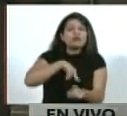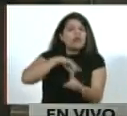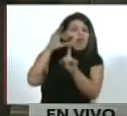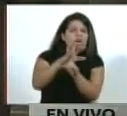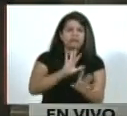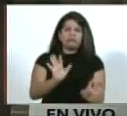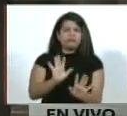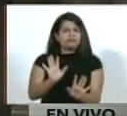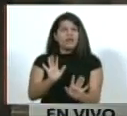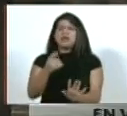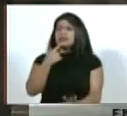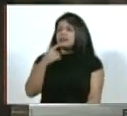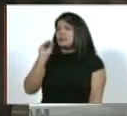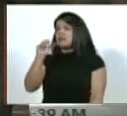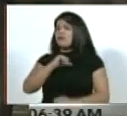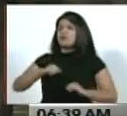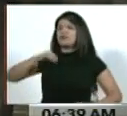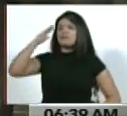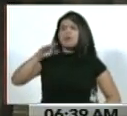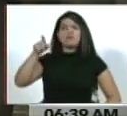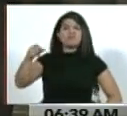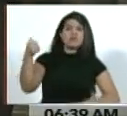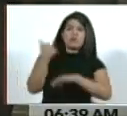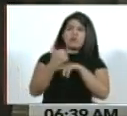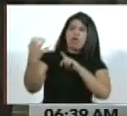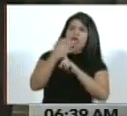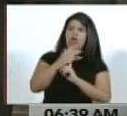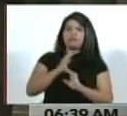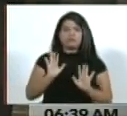Se nos hace llamados a la Fuerza Armada